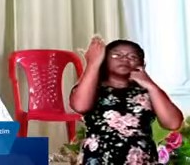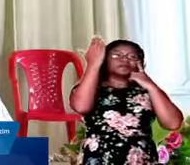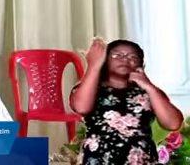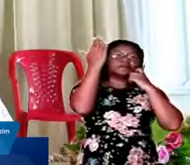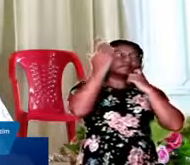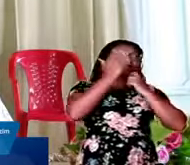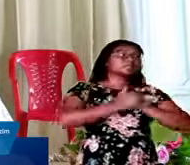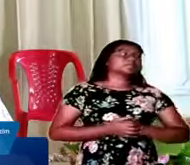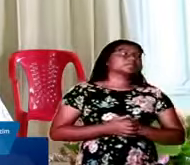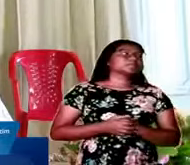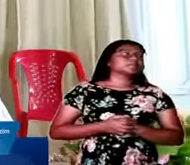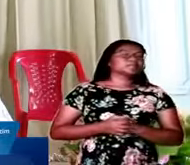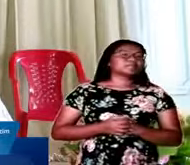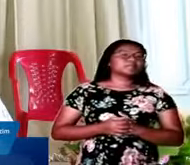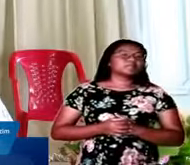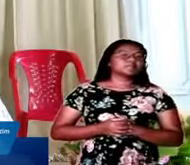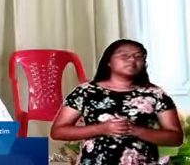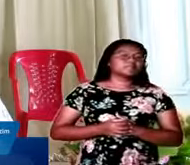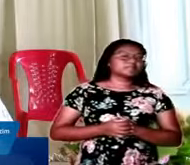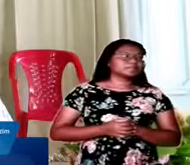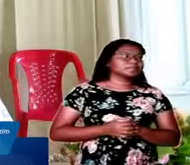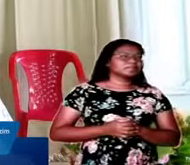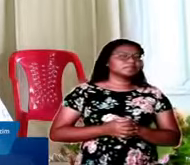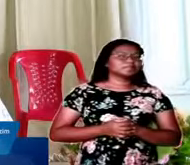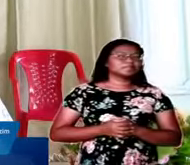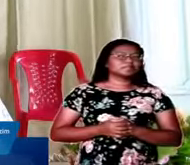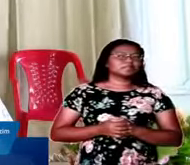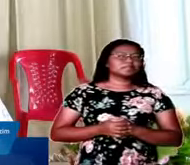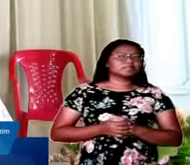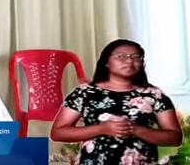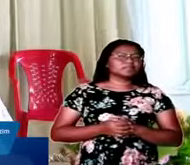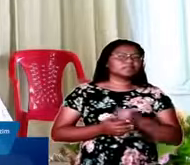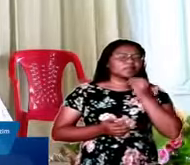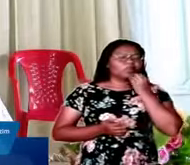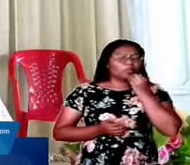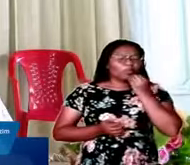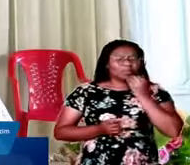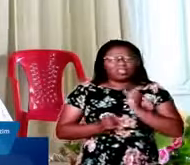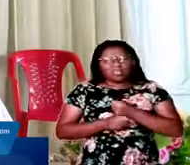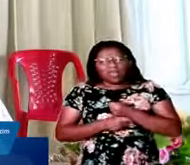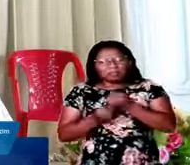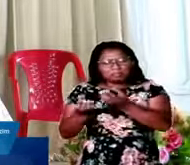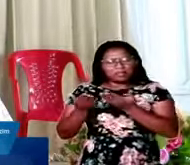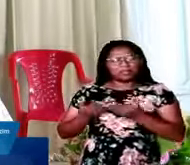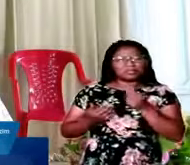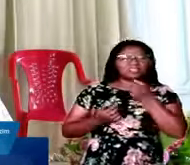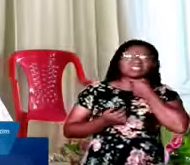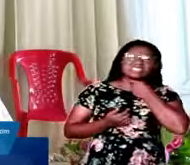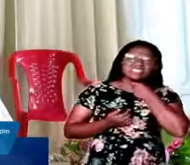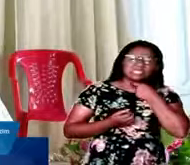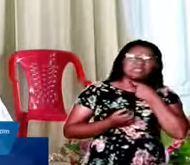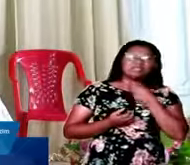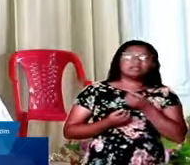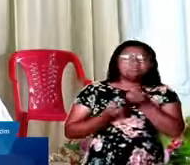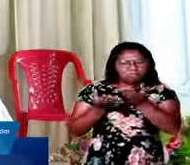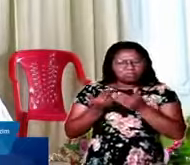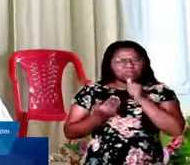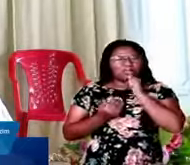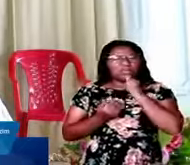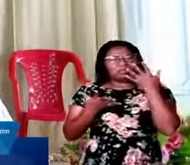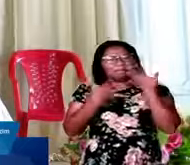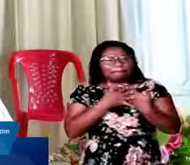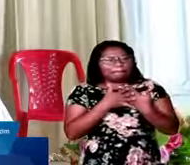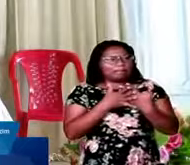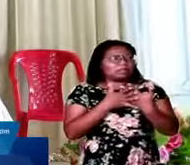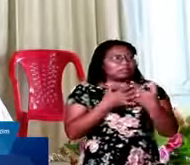porque tuve hambre, me diste de comer, tuve sed, me diste de beber, estuve preso, me visitaste, me dio desnudo,